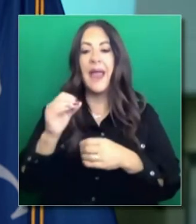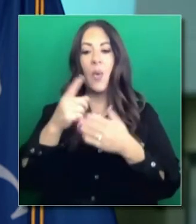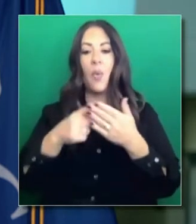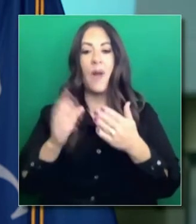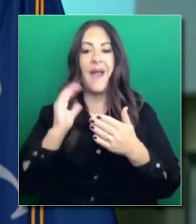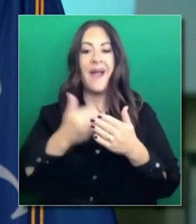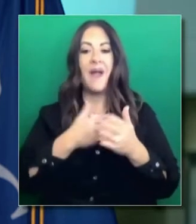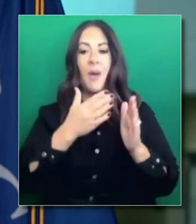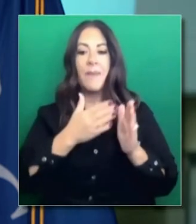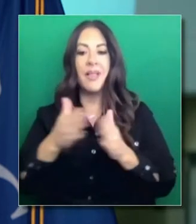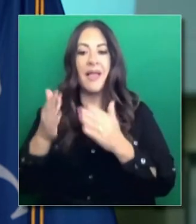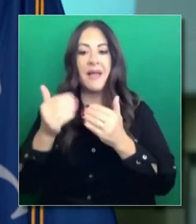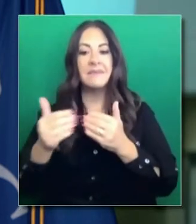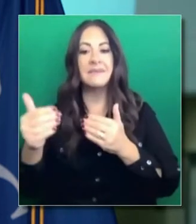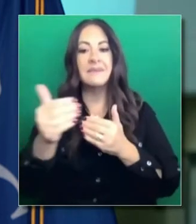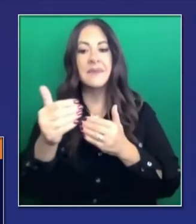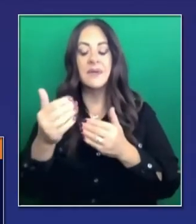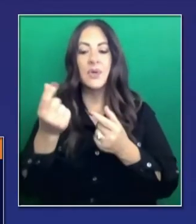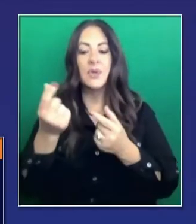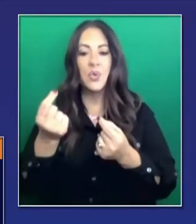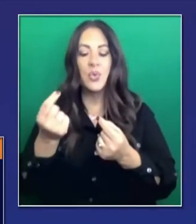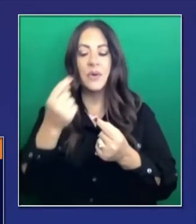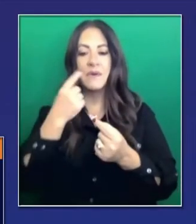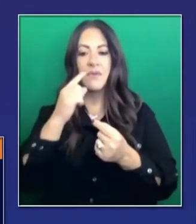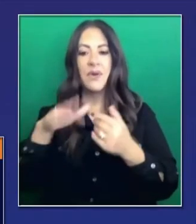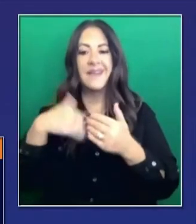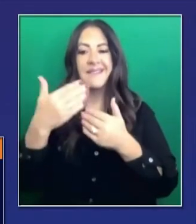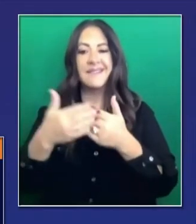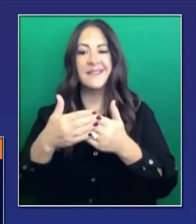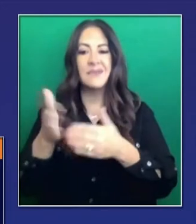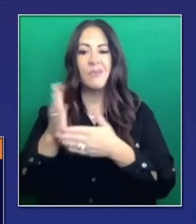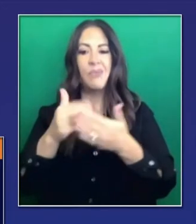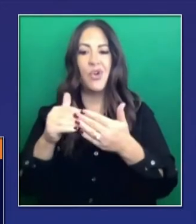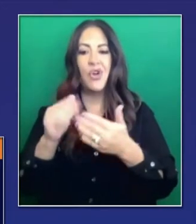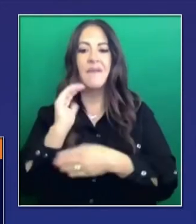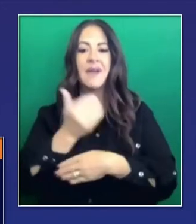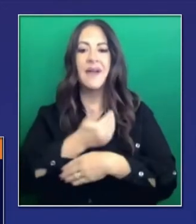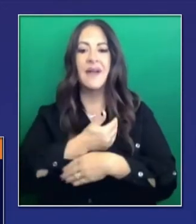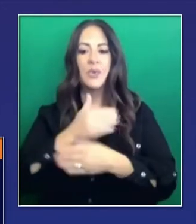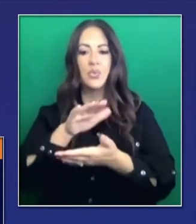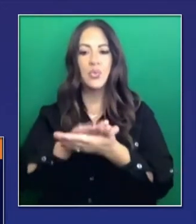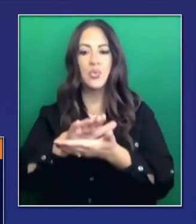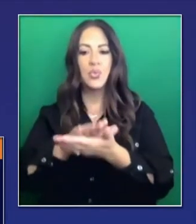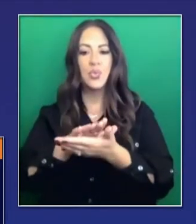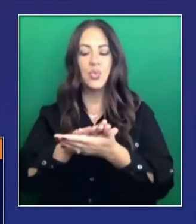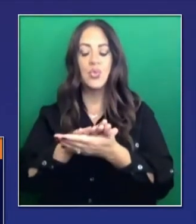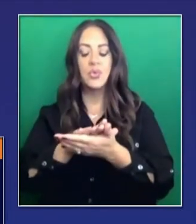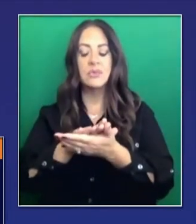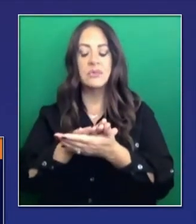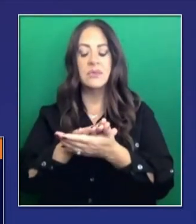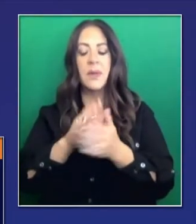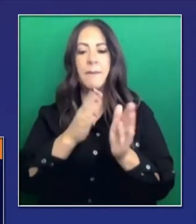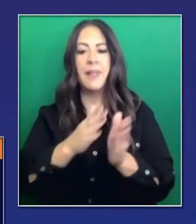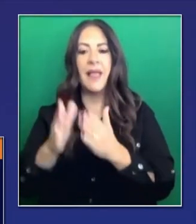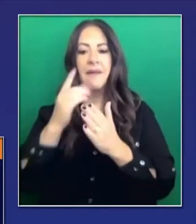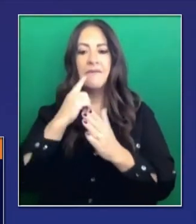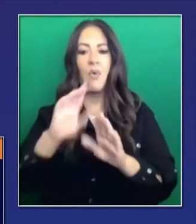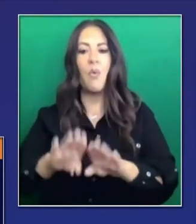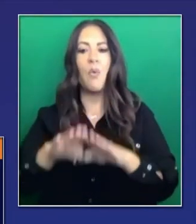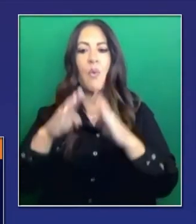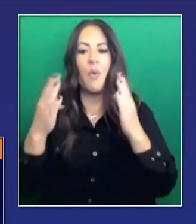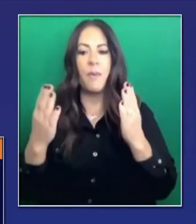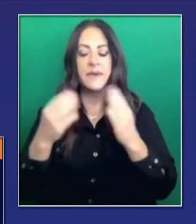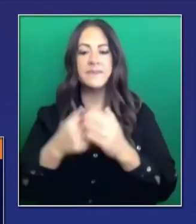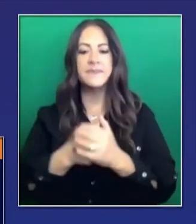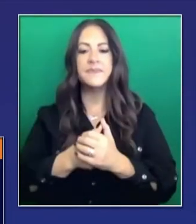hacer al entrar a la siguiente fase de nuestra reapertura de escuelas. En